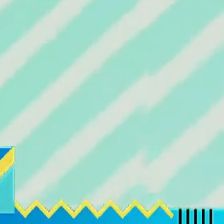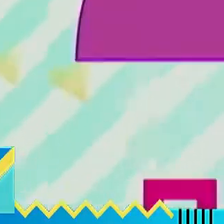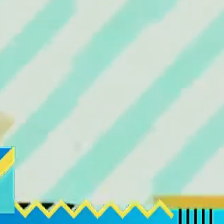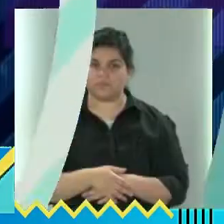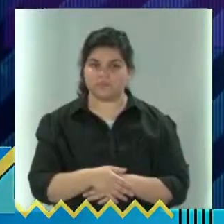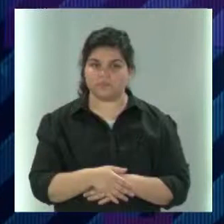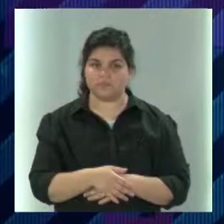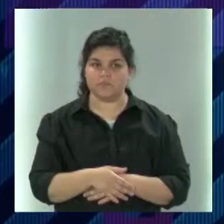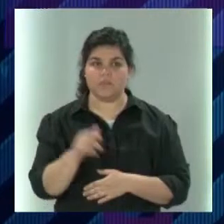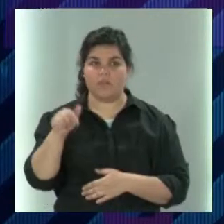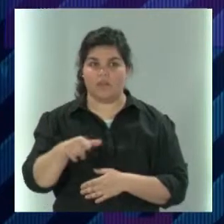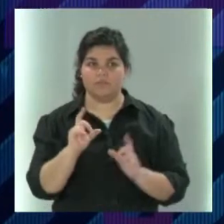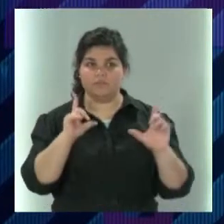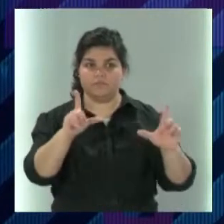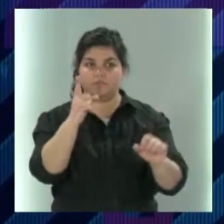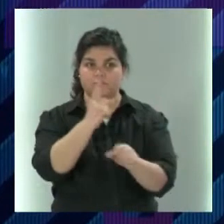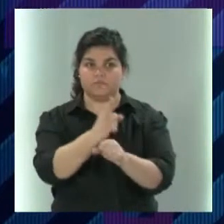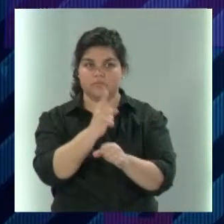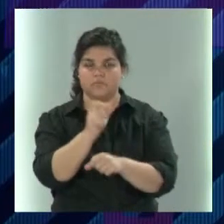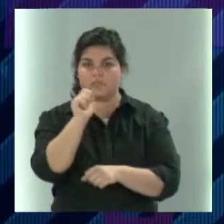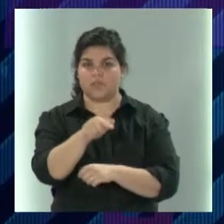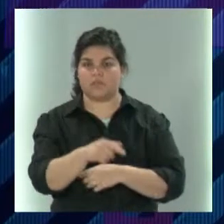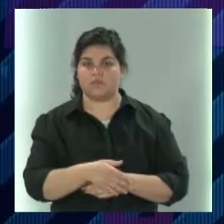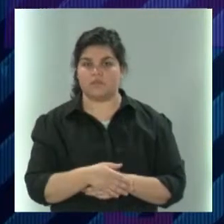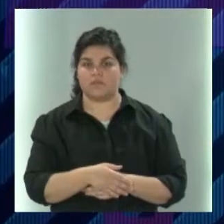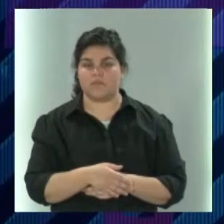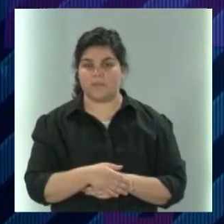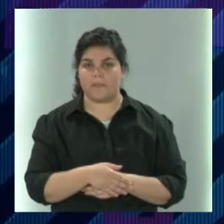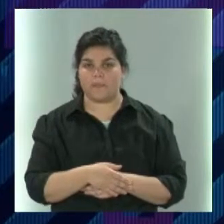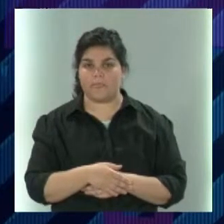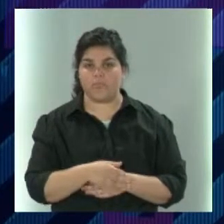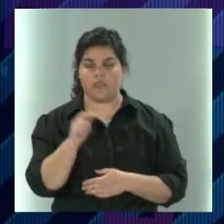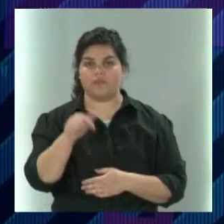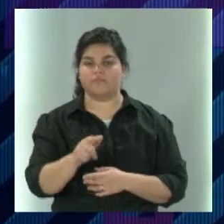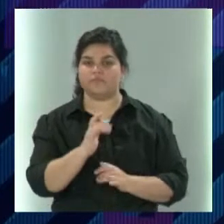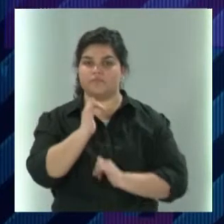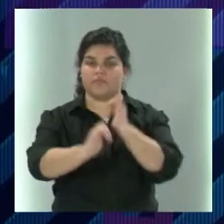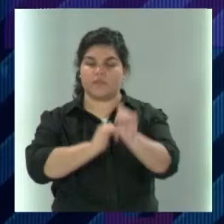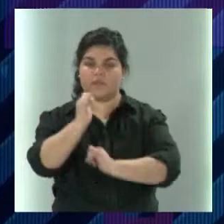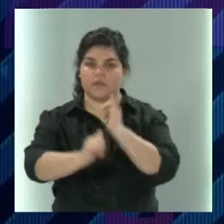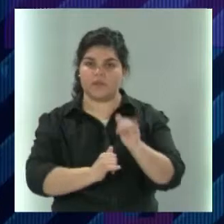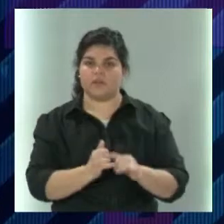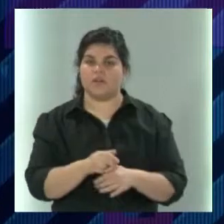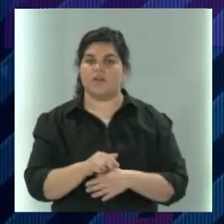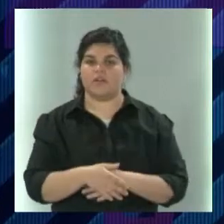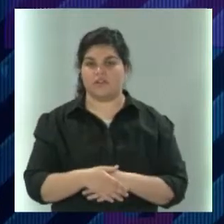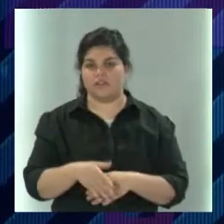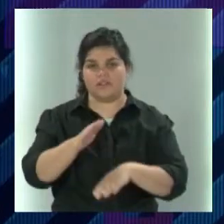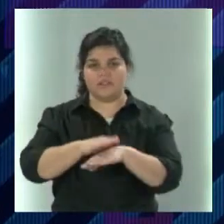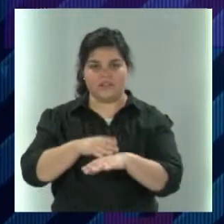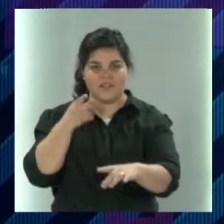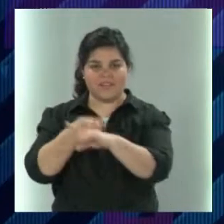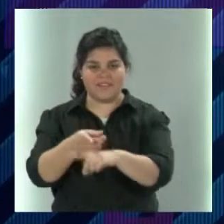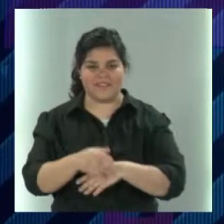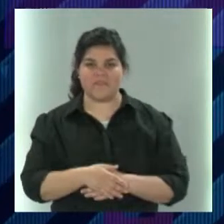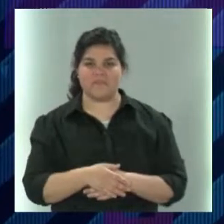esto. Si quieren, vamos ahí a la primera placa que tiene que ver justamente con las contravenciones contra la autoridad. Algunas: negar